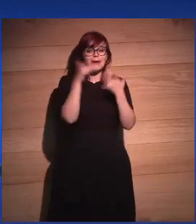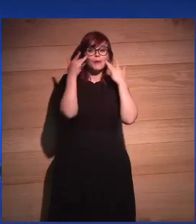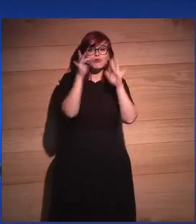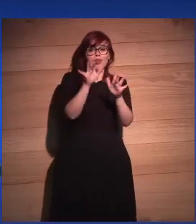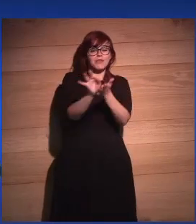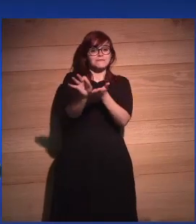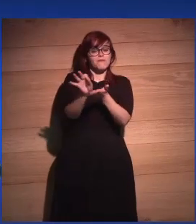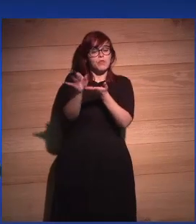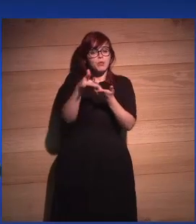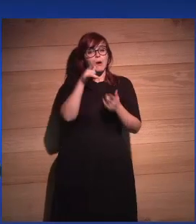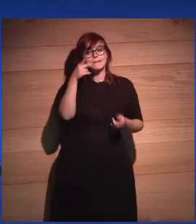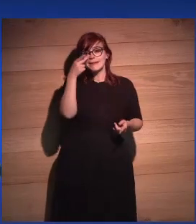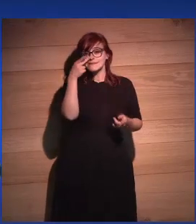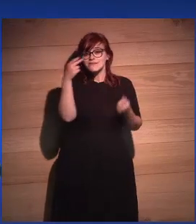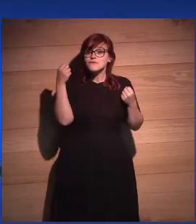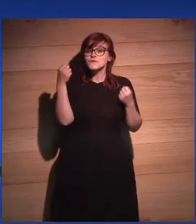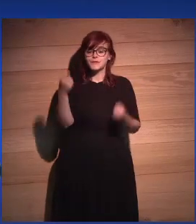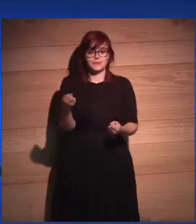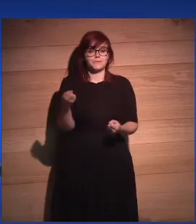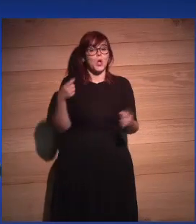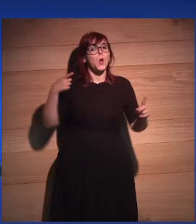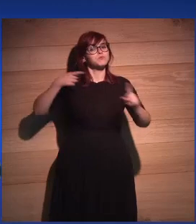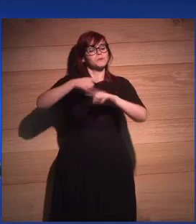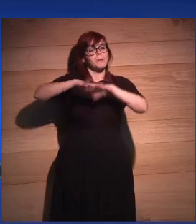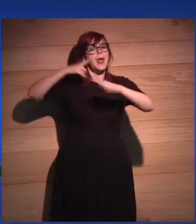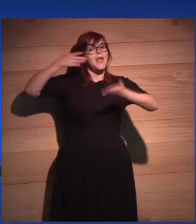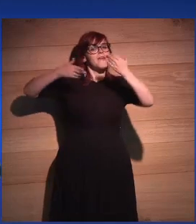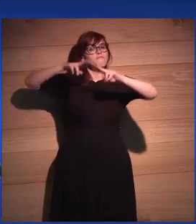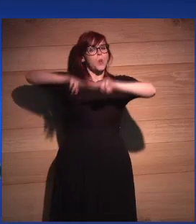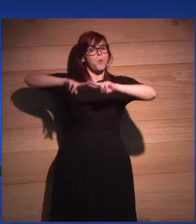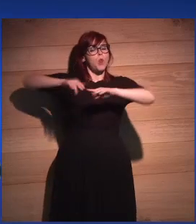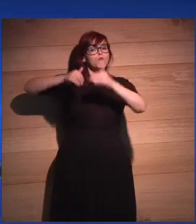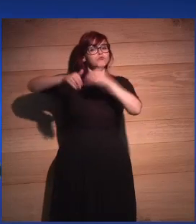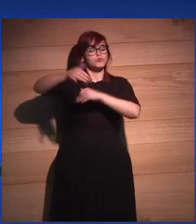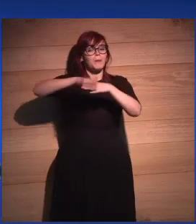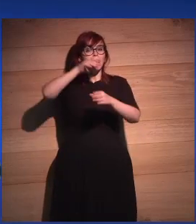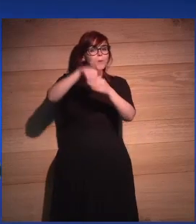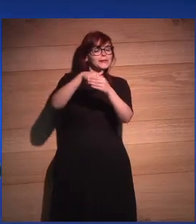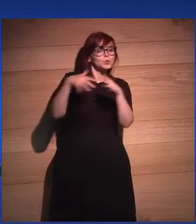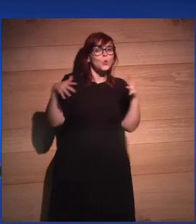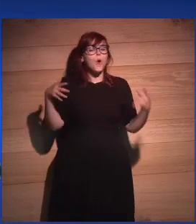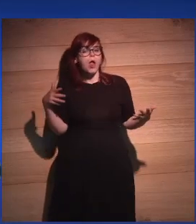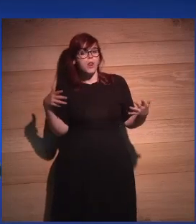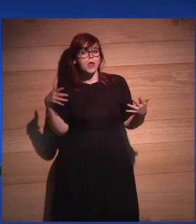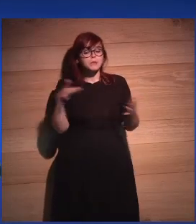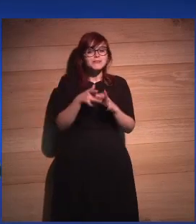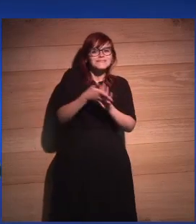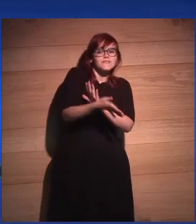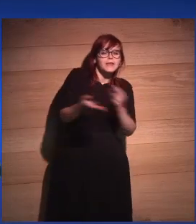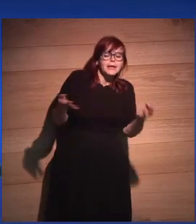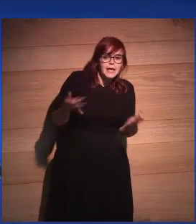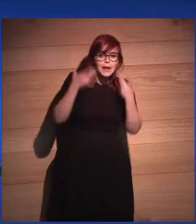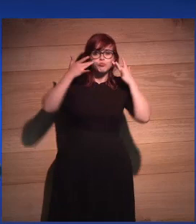Neutralidad de los servicios me parece muy interesante, por ejemplo, para poder evaluarlo en el futuro. ¿Qué componentes debería de tener? ¿Qué significaría?